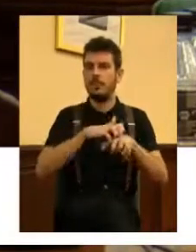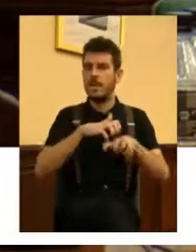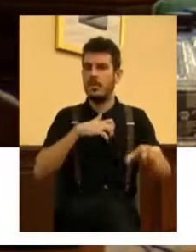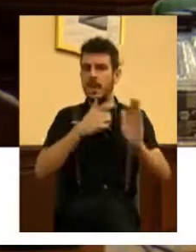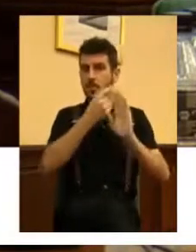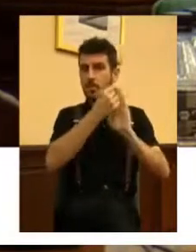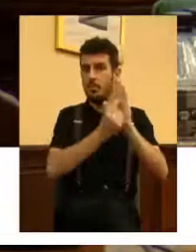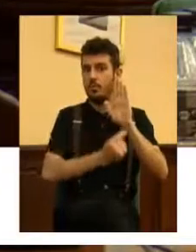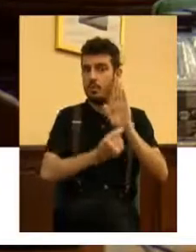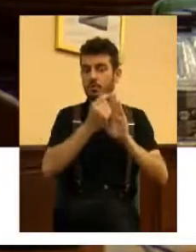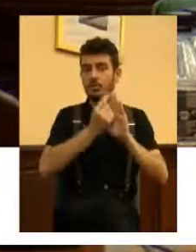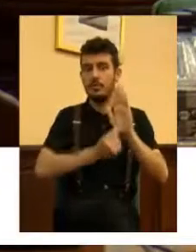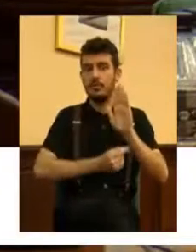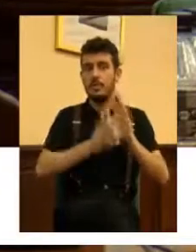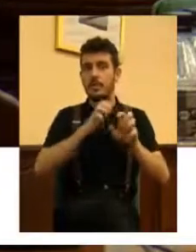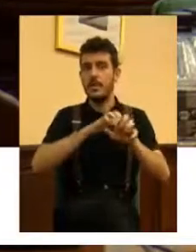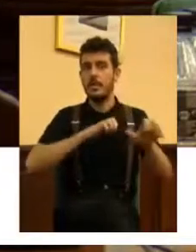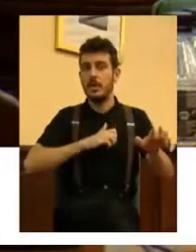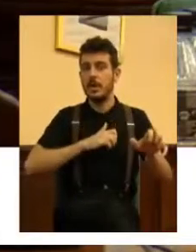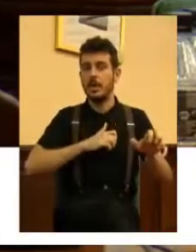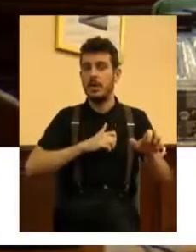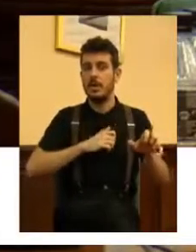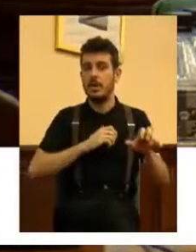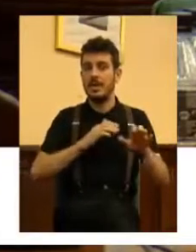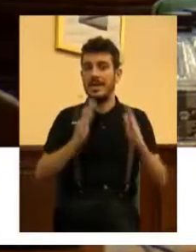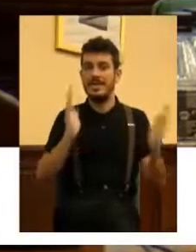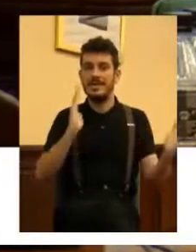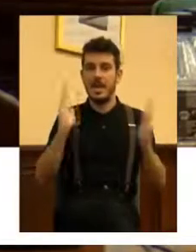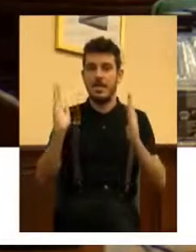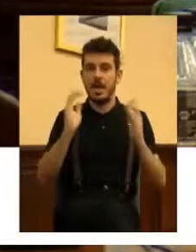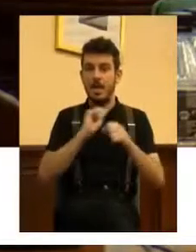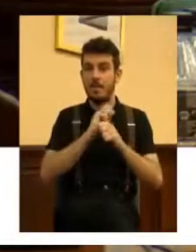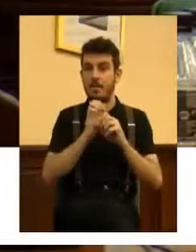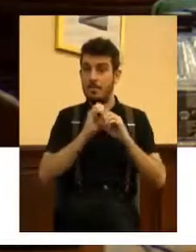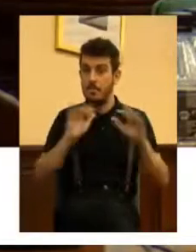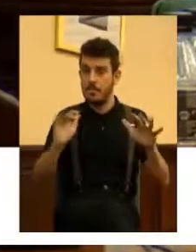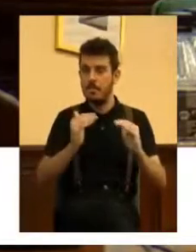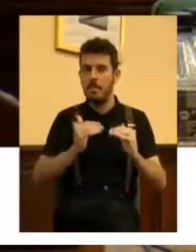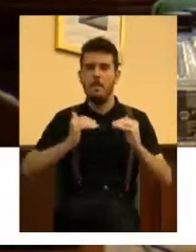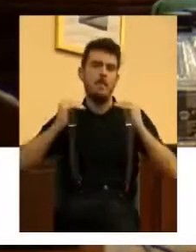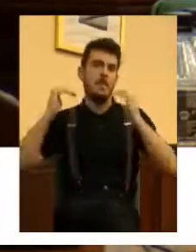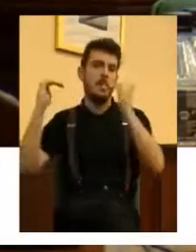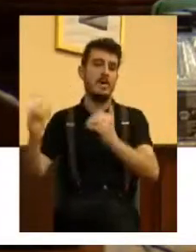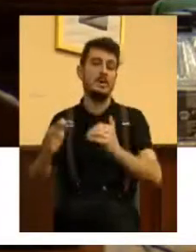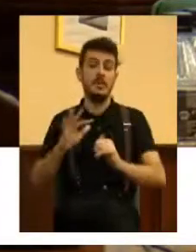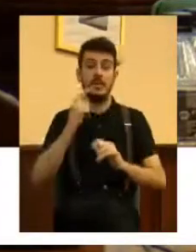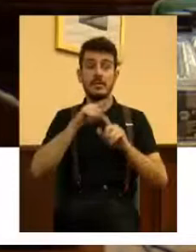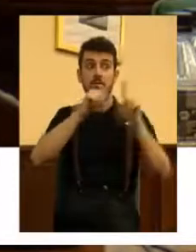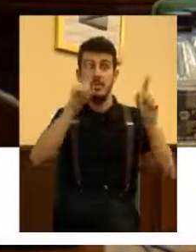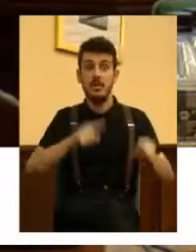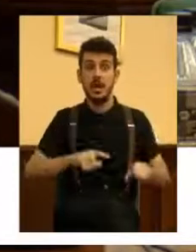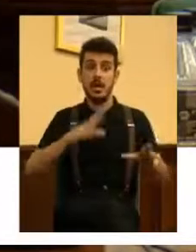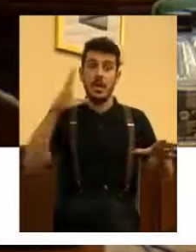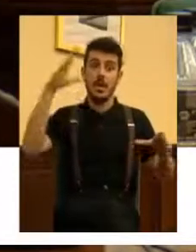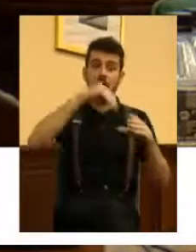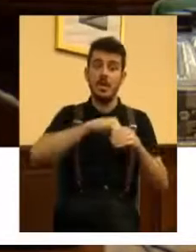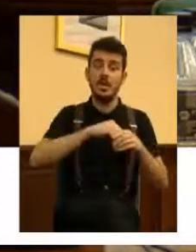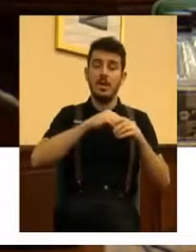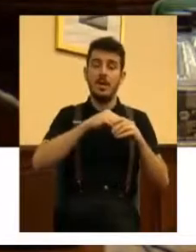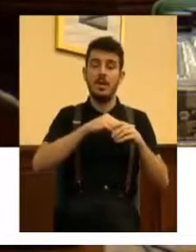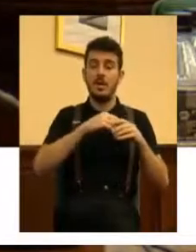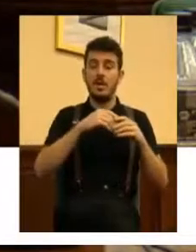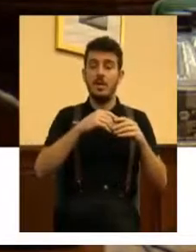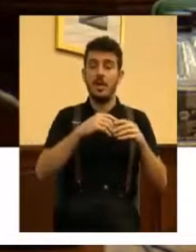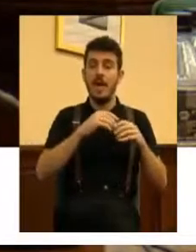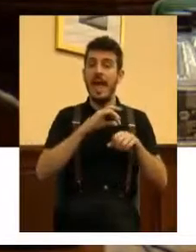de acuerdo de esta moción trascienden a la etapa de la pandemia y se enmarcan en el marco, valga la redundancia, de